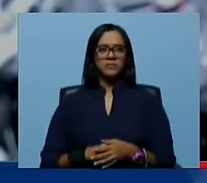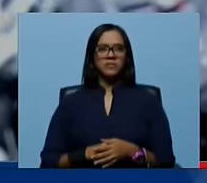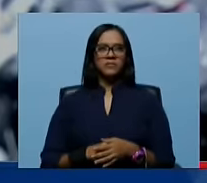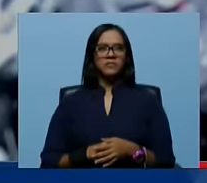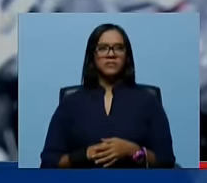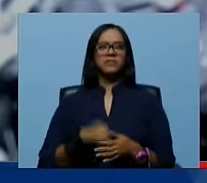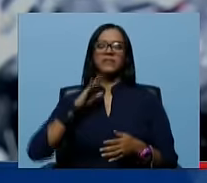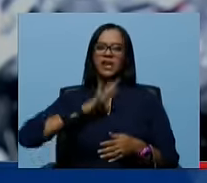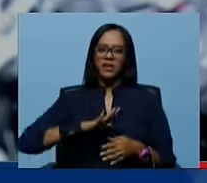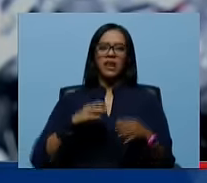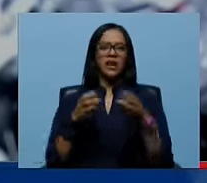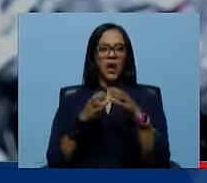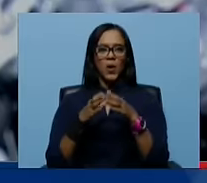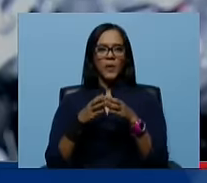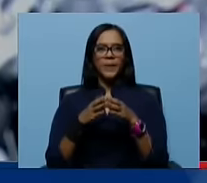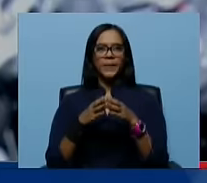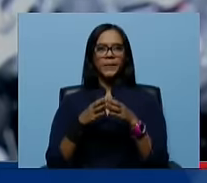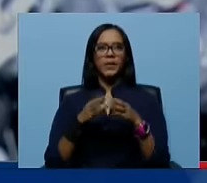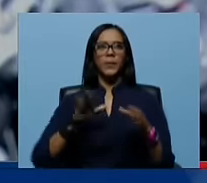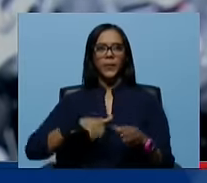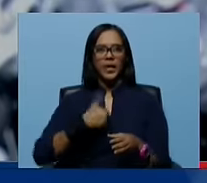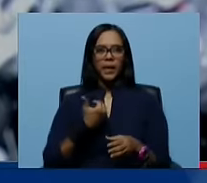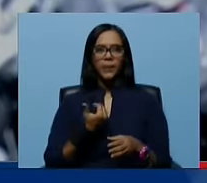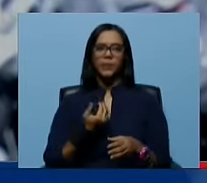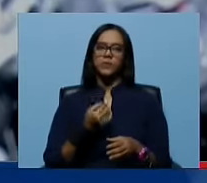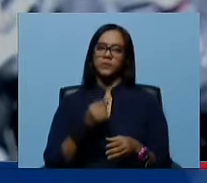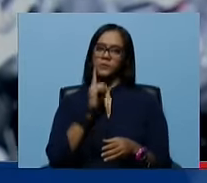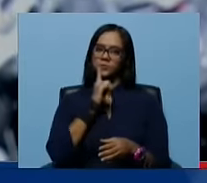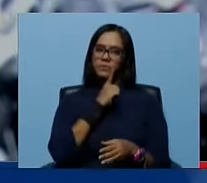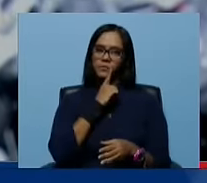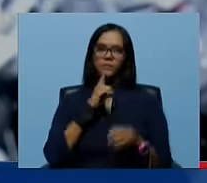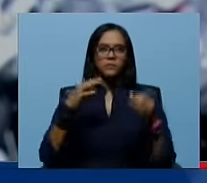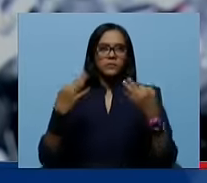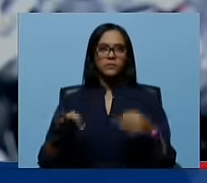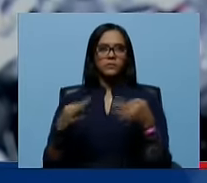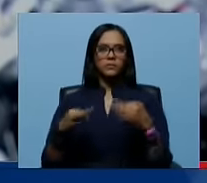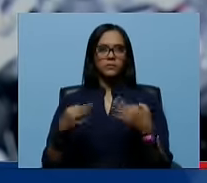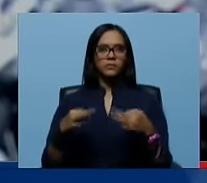Están los factores que pudiéramos llamar, Diosdado, naturales